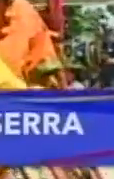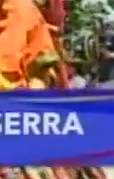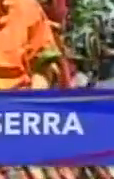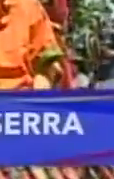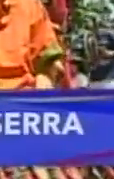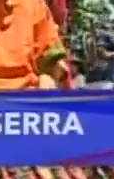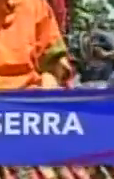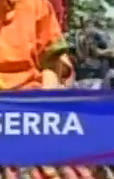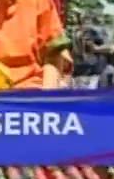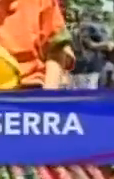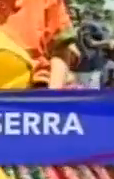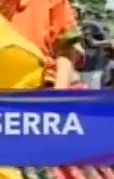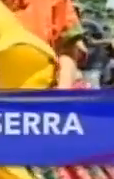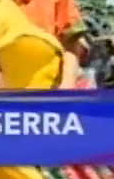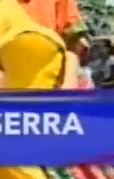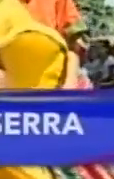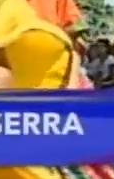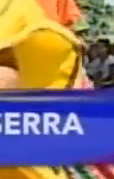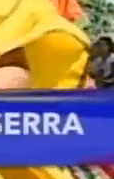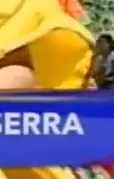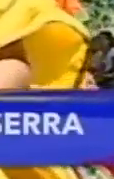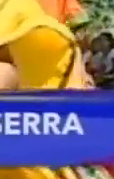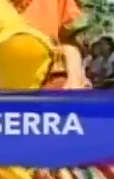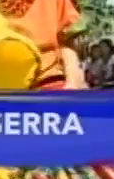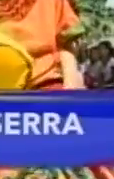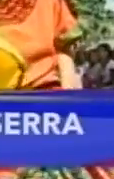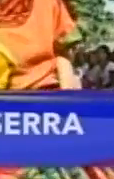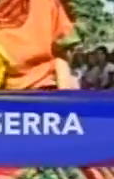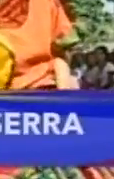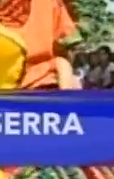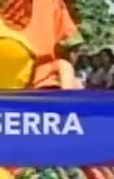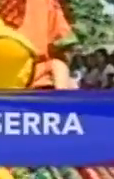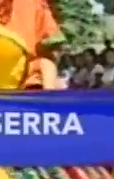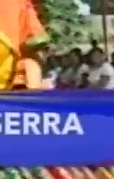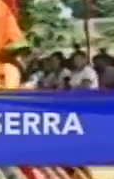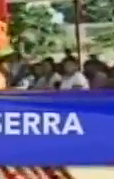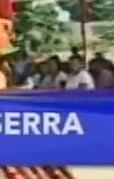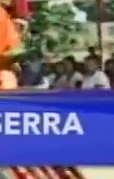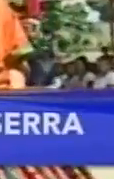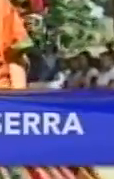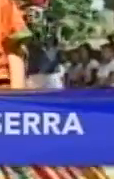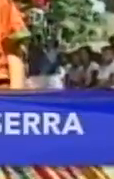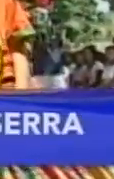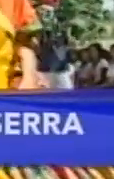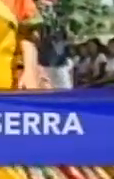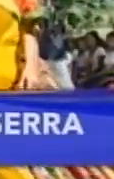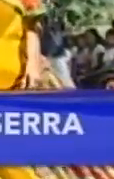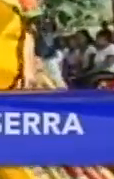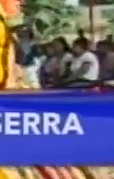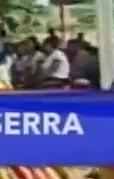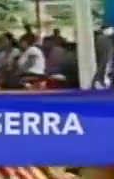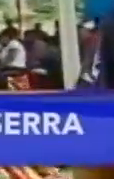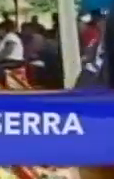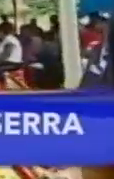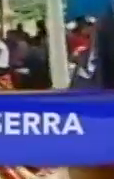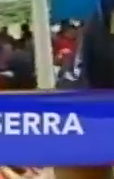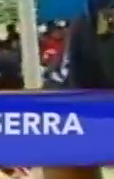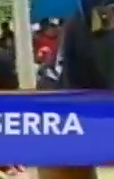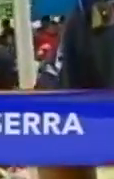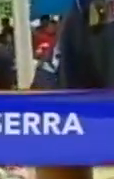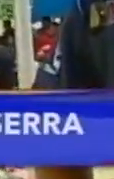escucha, no me va a responder. Pero por ti respondo yo, porque ya sé